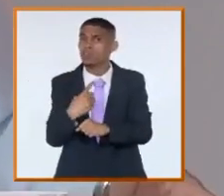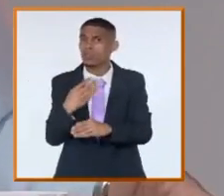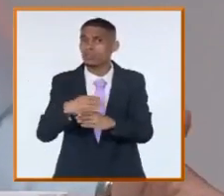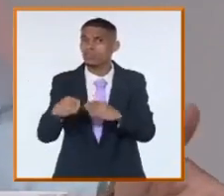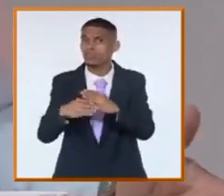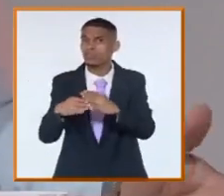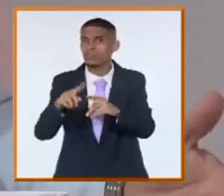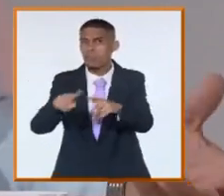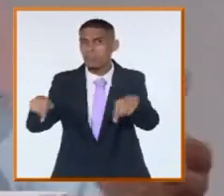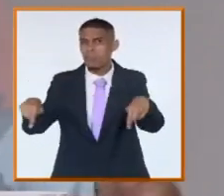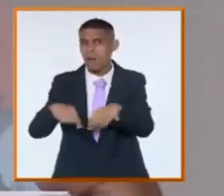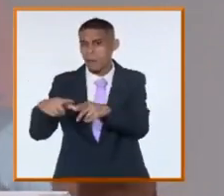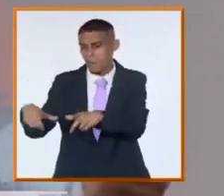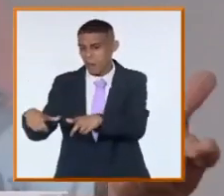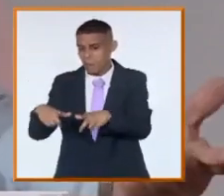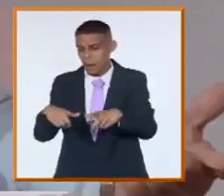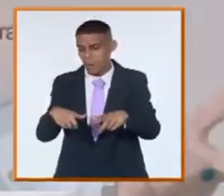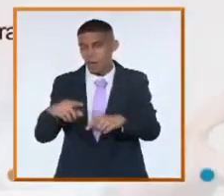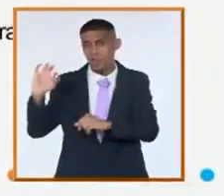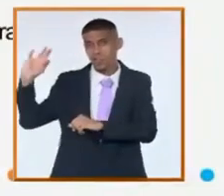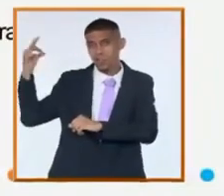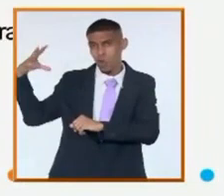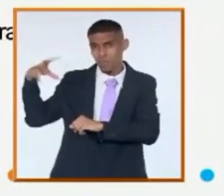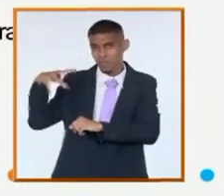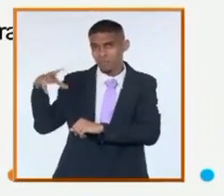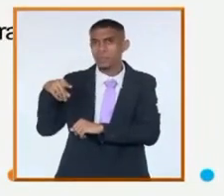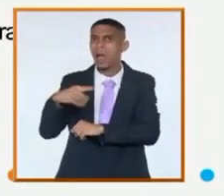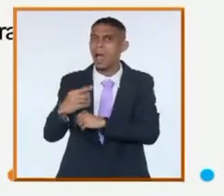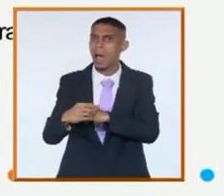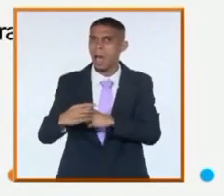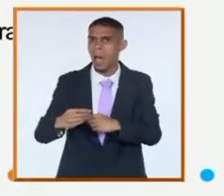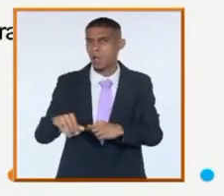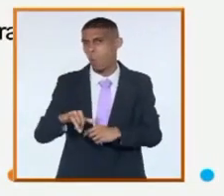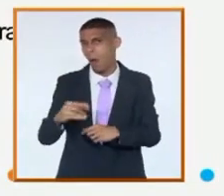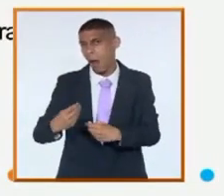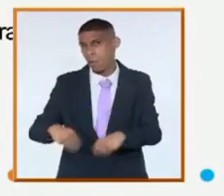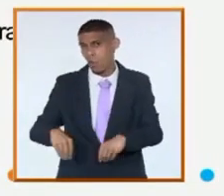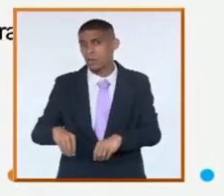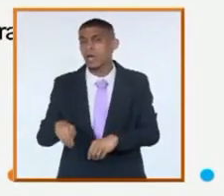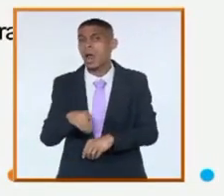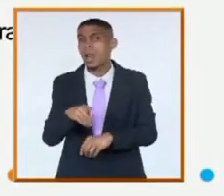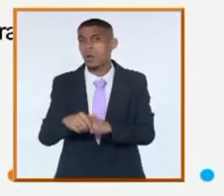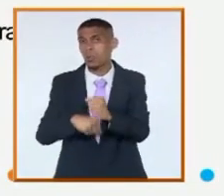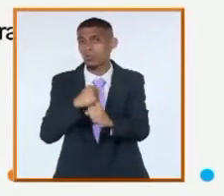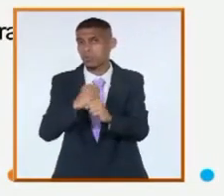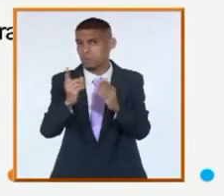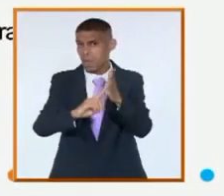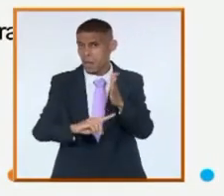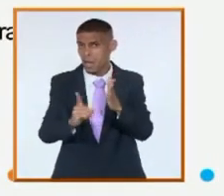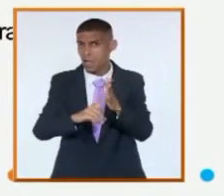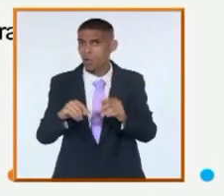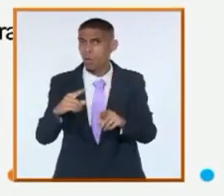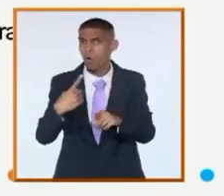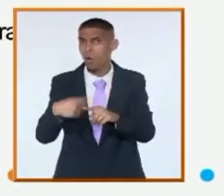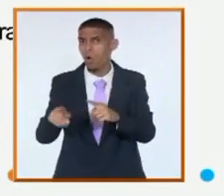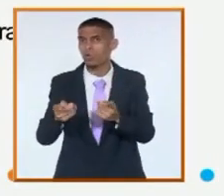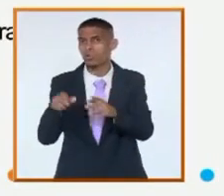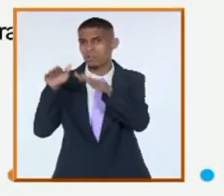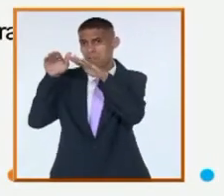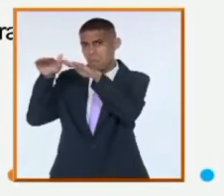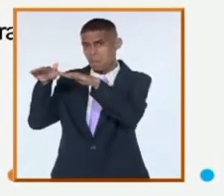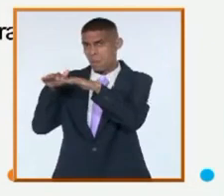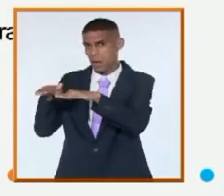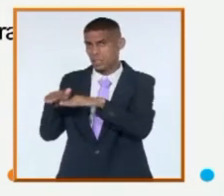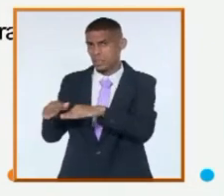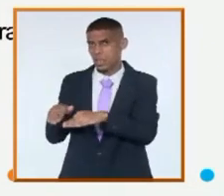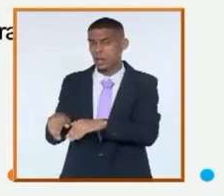fotovoltaicos tan importantes e inclusive en en la zona de a grandes almacenes sobre las cubiertas